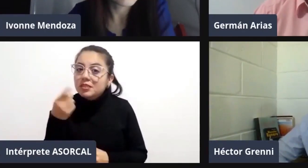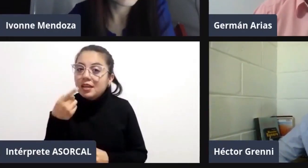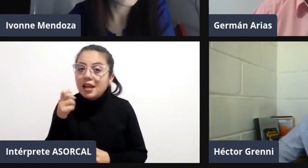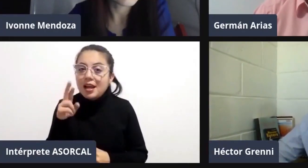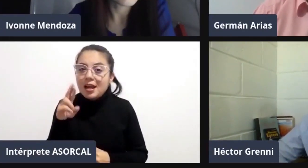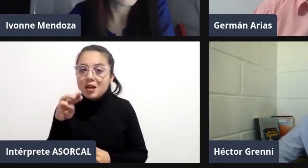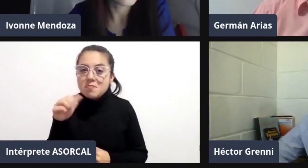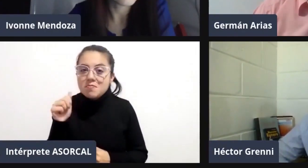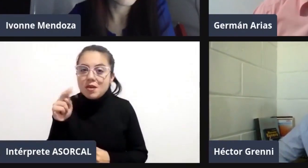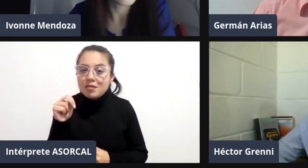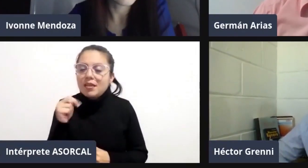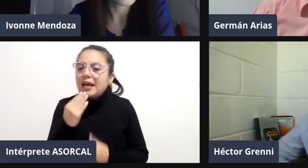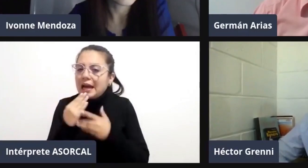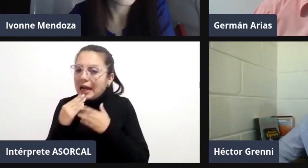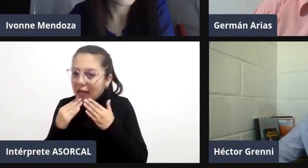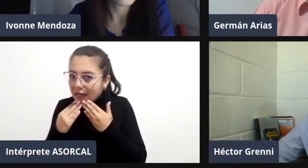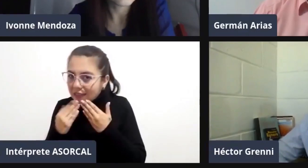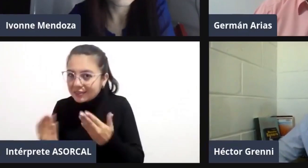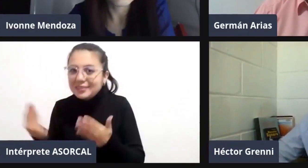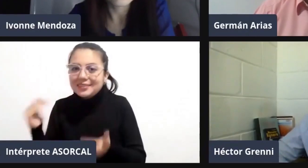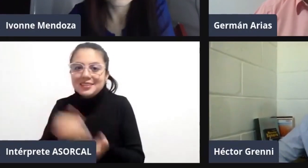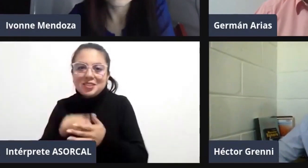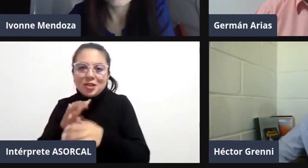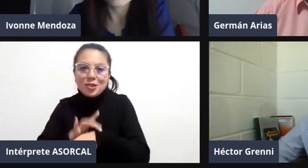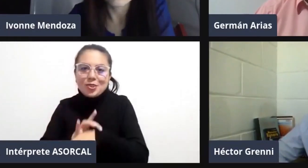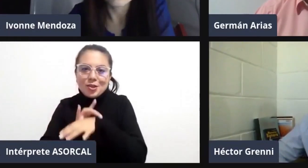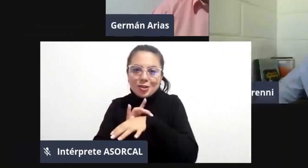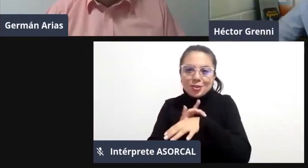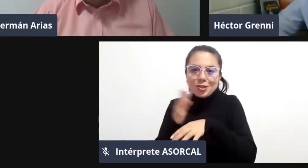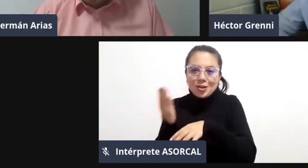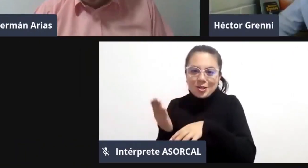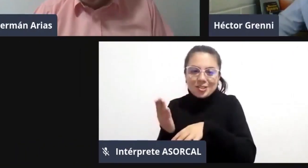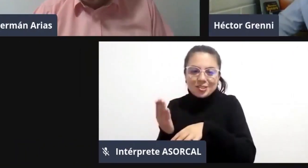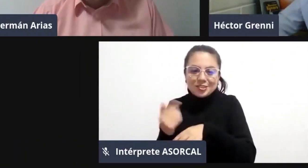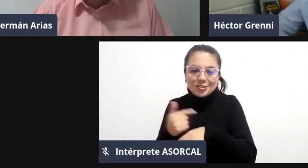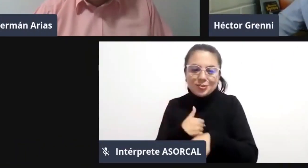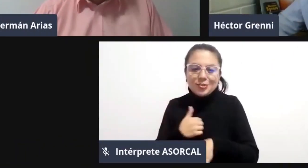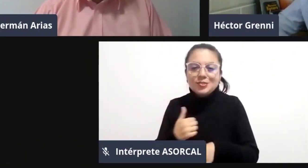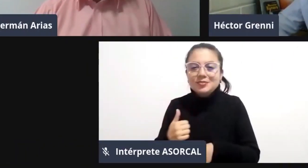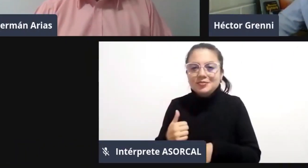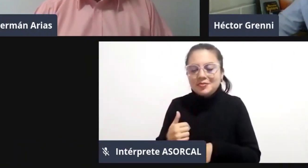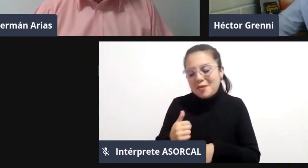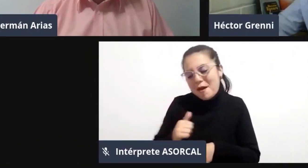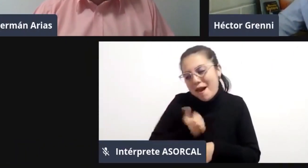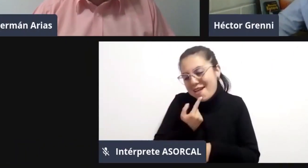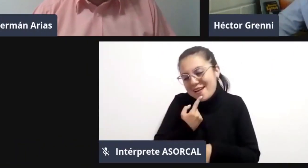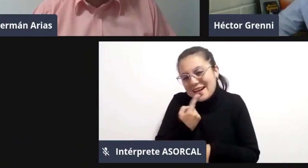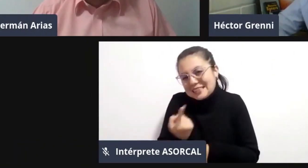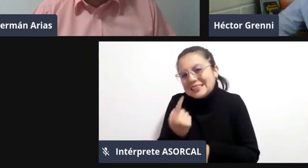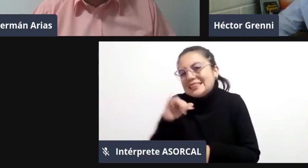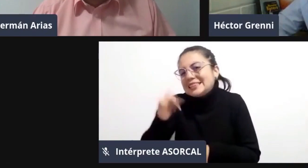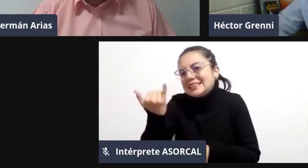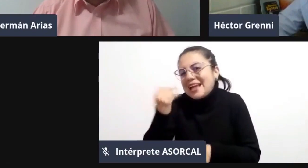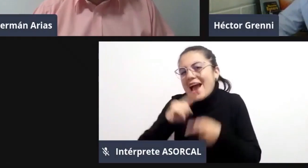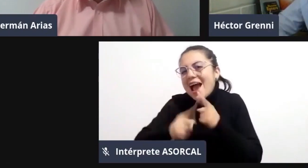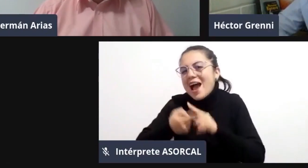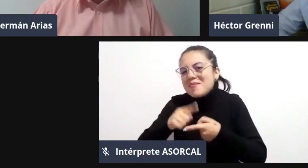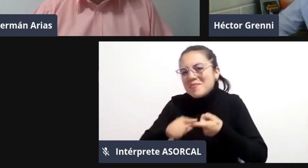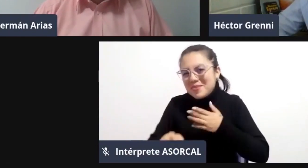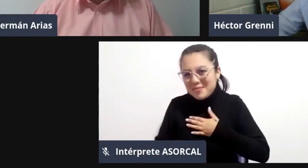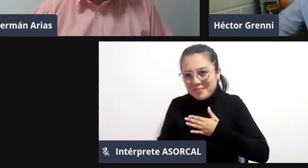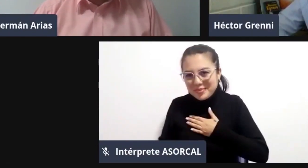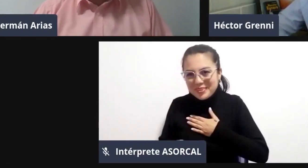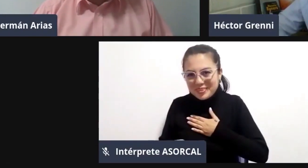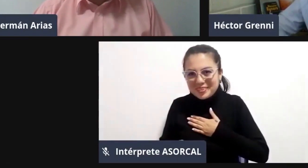Héctor Raúl Greni. Me voy a tomar el atrevimiento de decir que es amigo mío y que en el pasado